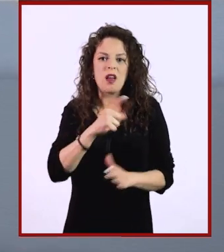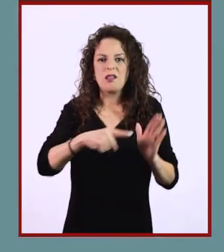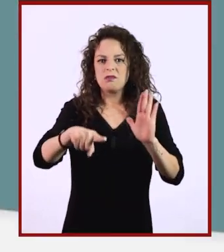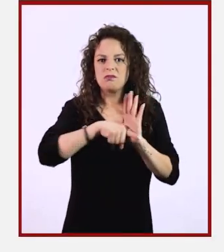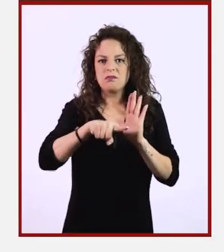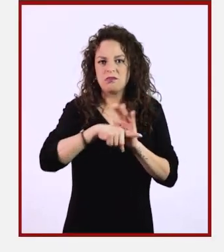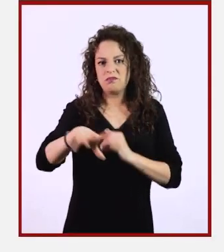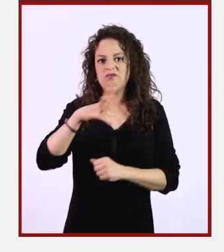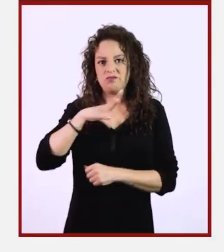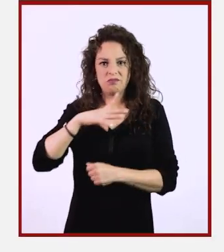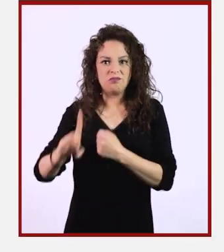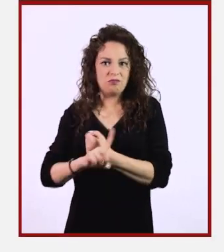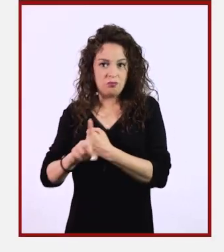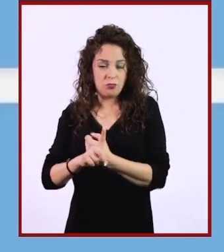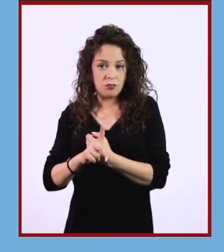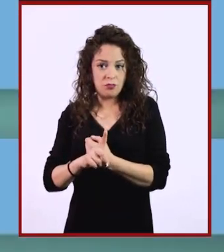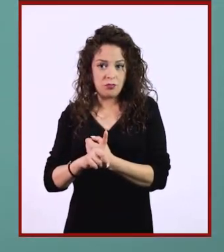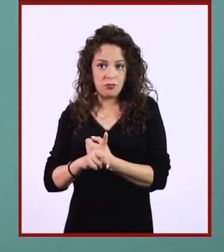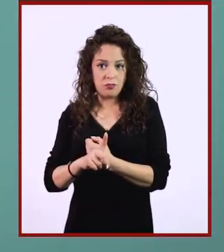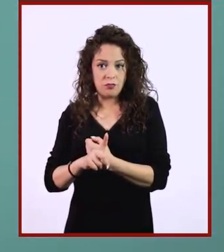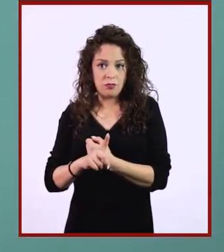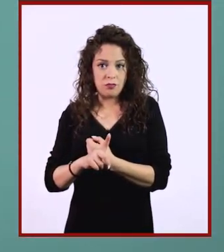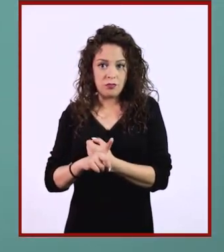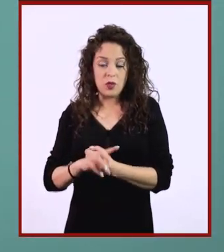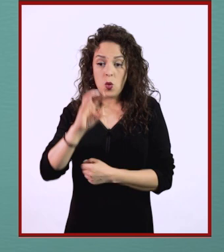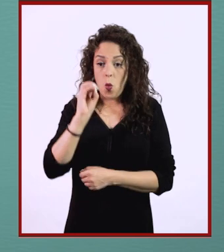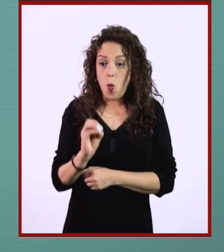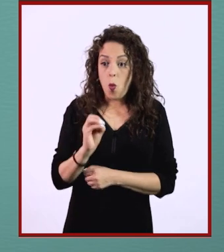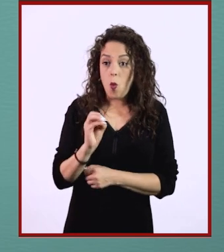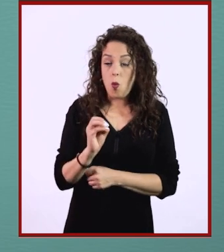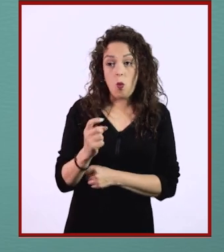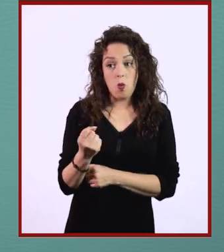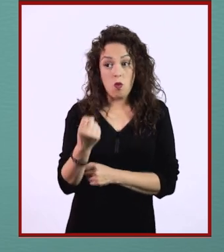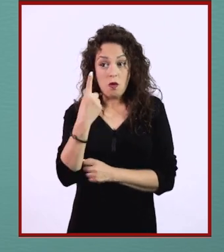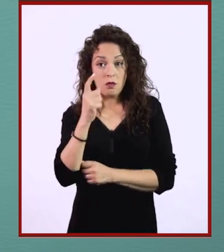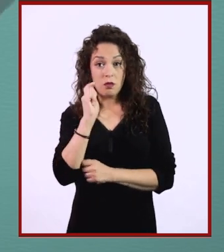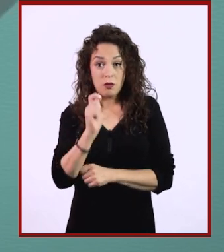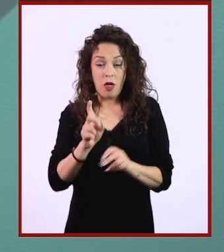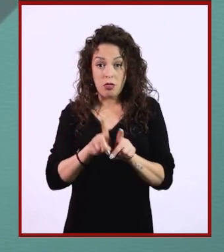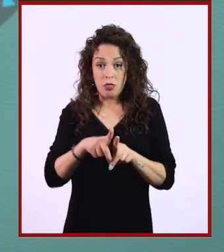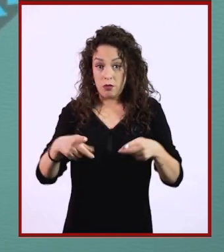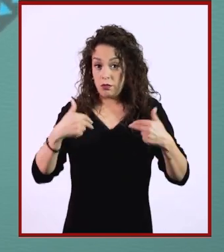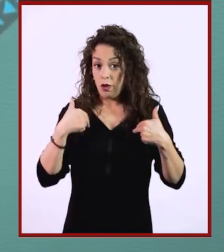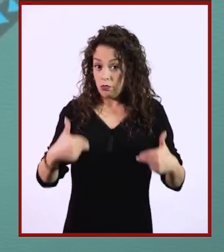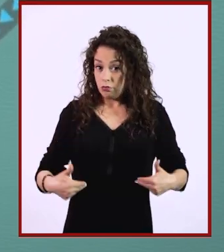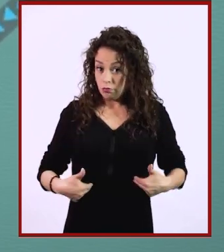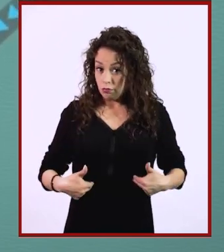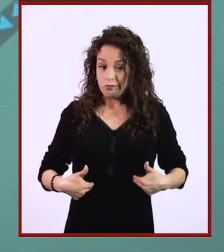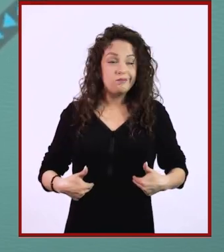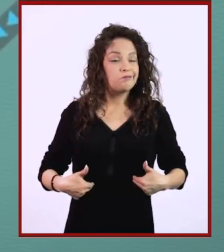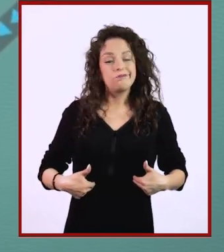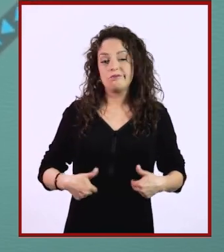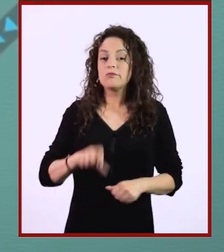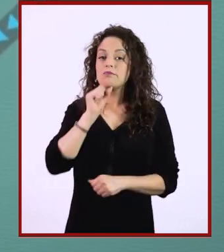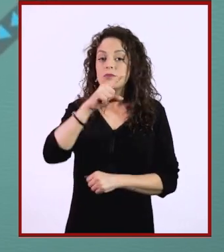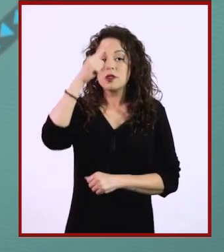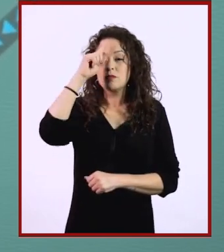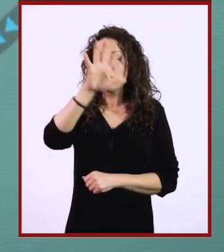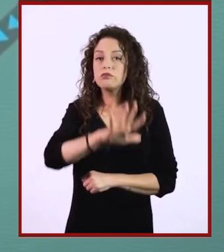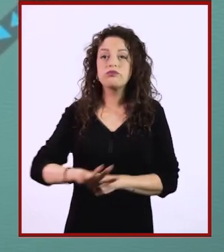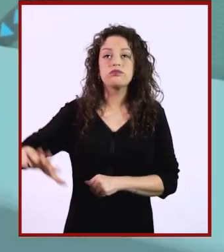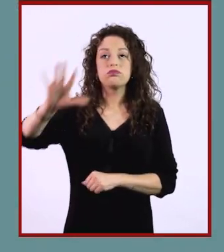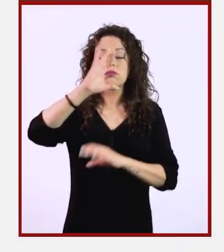negativos que tiene, ¿no? No nada más para el desarrollo humano, sino también para el desarrollo ambiental,